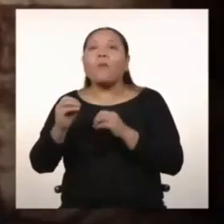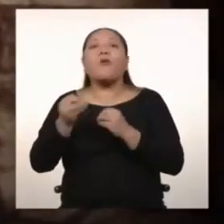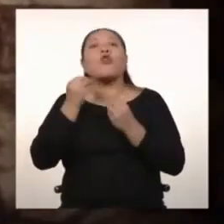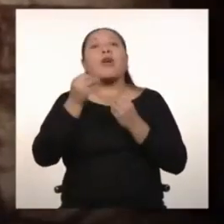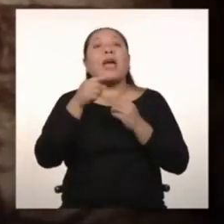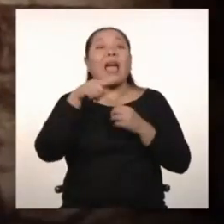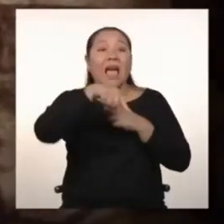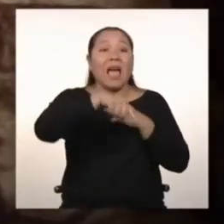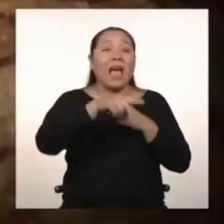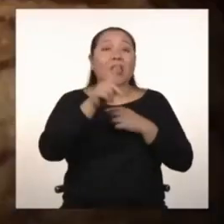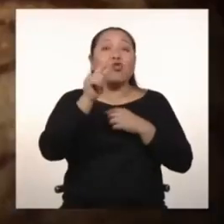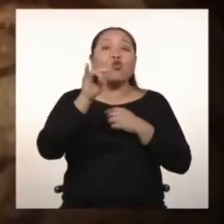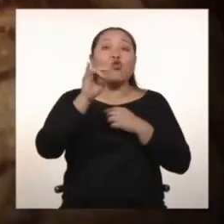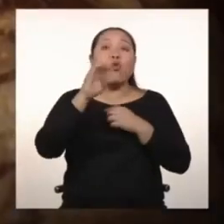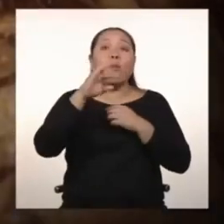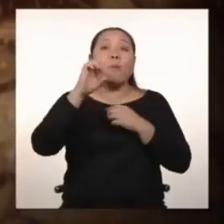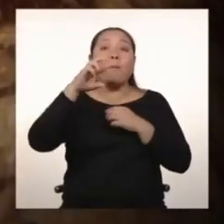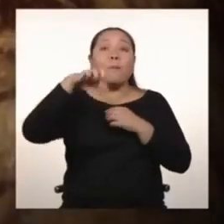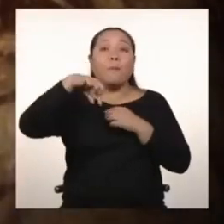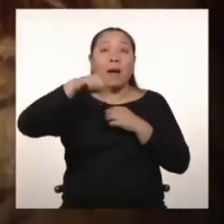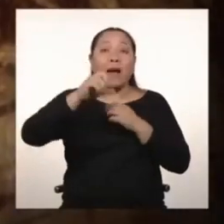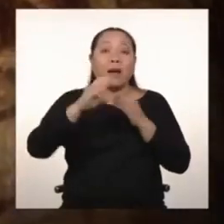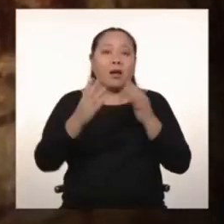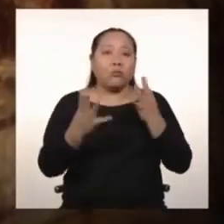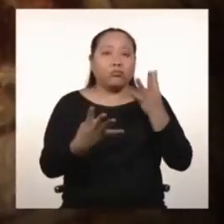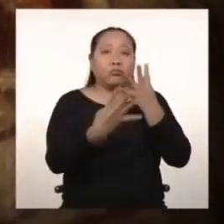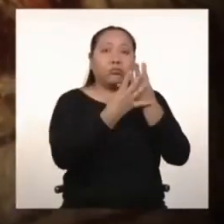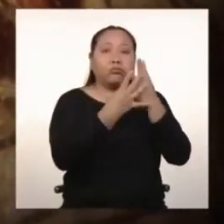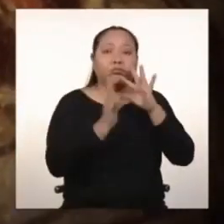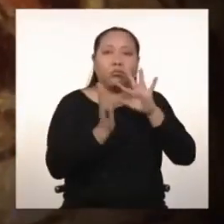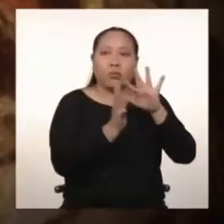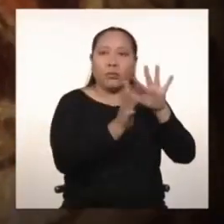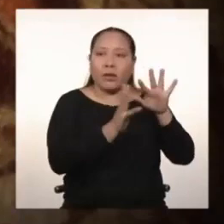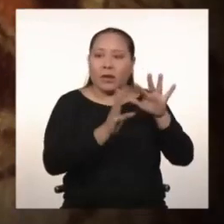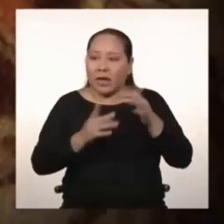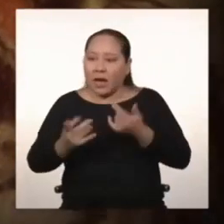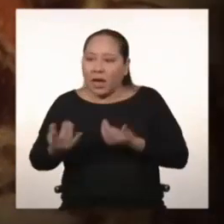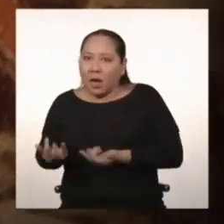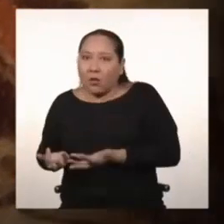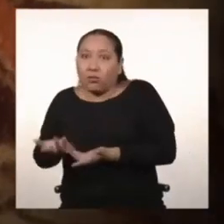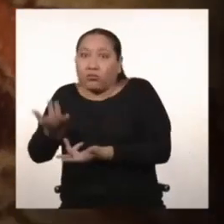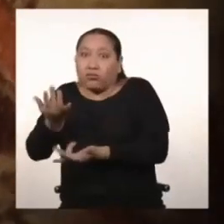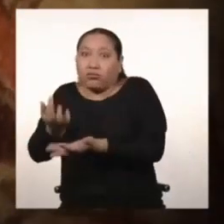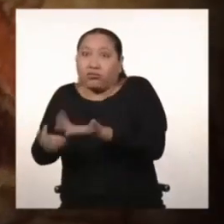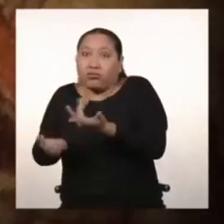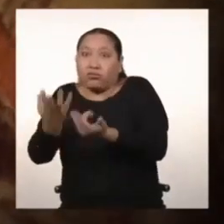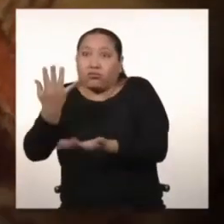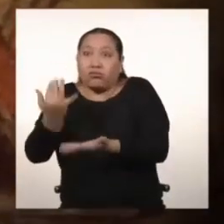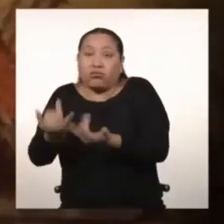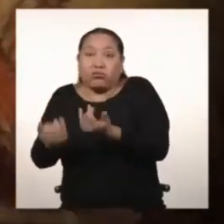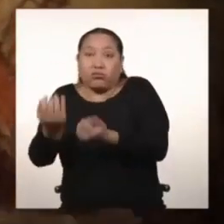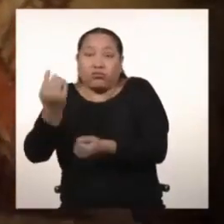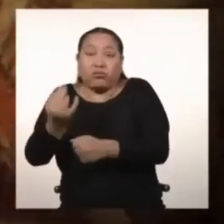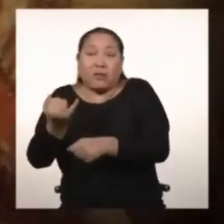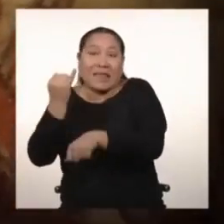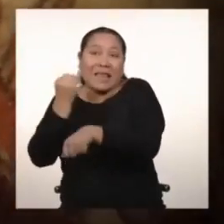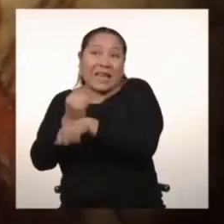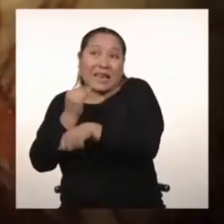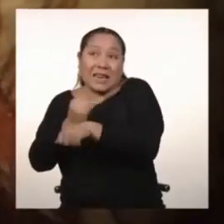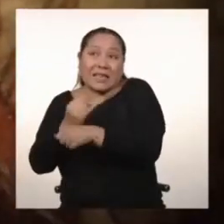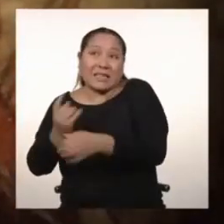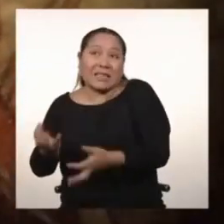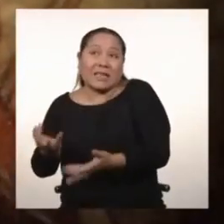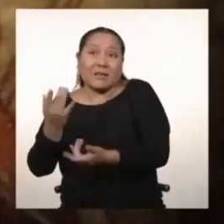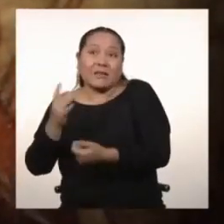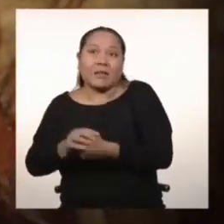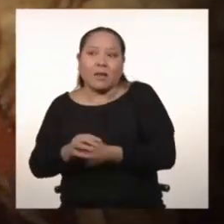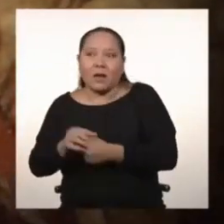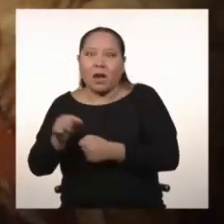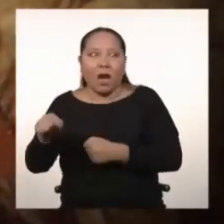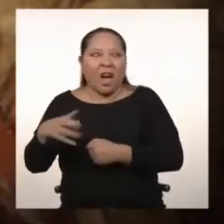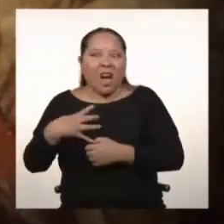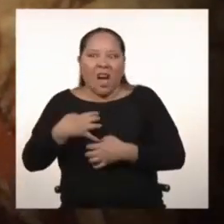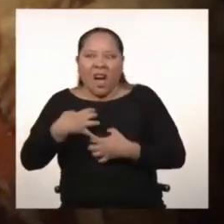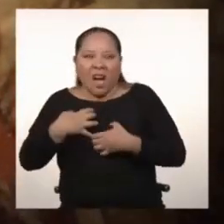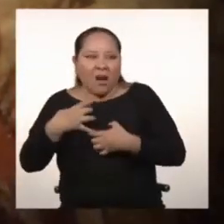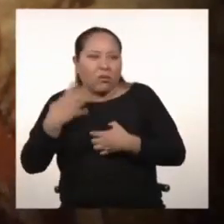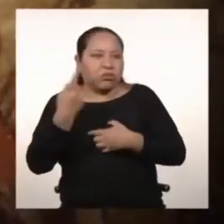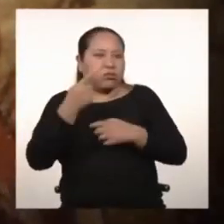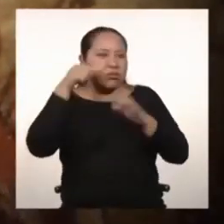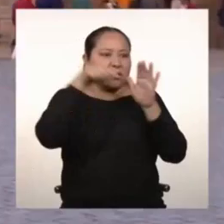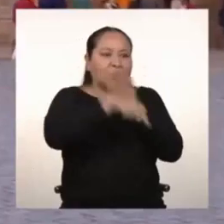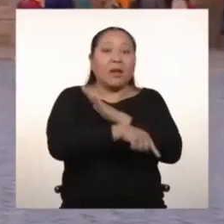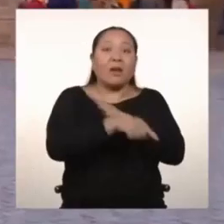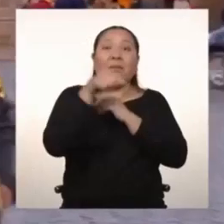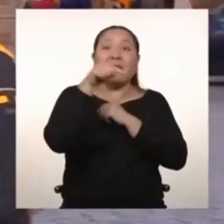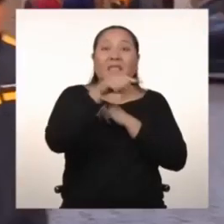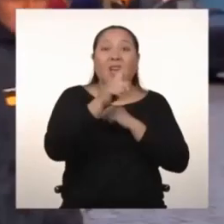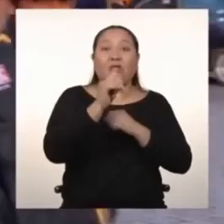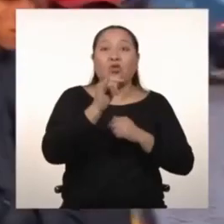¿no? Entonces, quizás fue una respuesta desmedida, efectivamente, el castigo de Túpac Amaru,